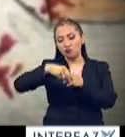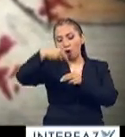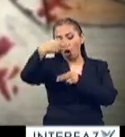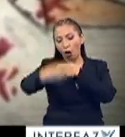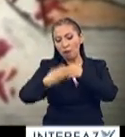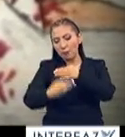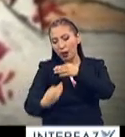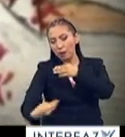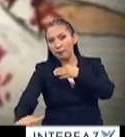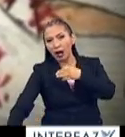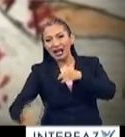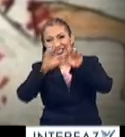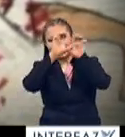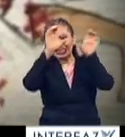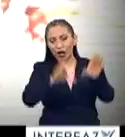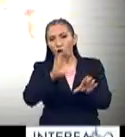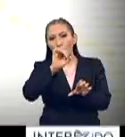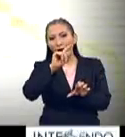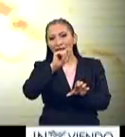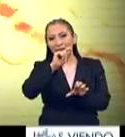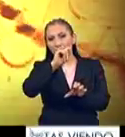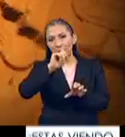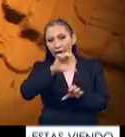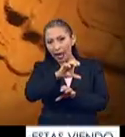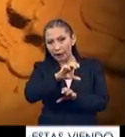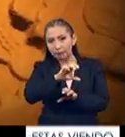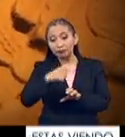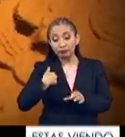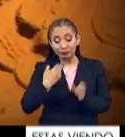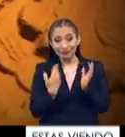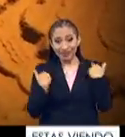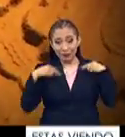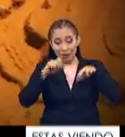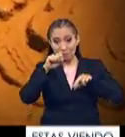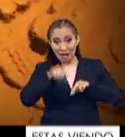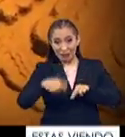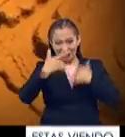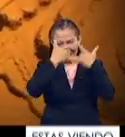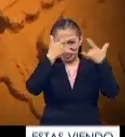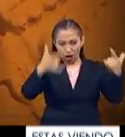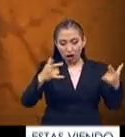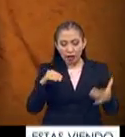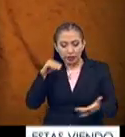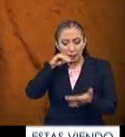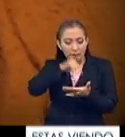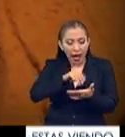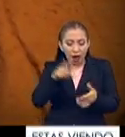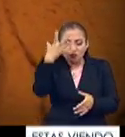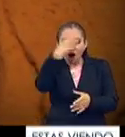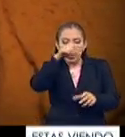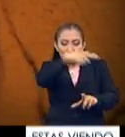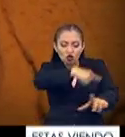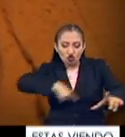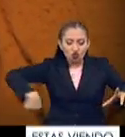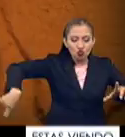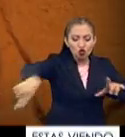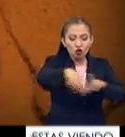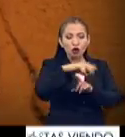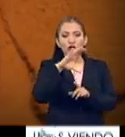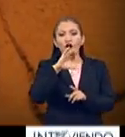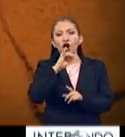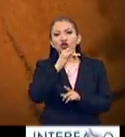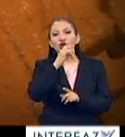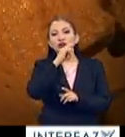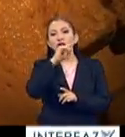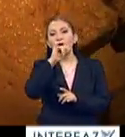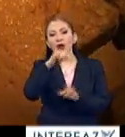arrojó desde lo alto del cerro de Coatepec. La representación de esta leyenda se puede ver en el hermoso monolito de Coyolxauhqui,